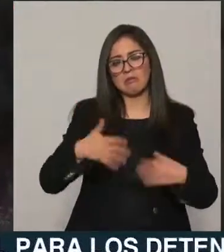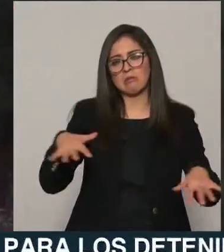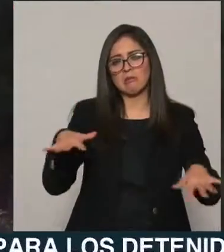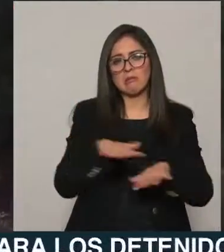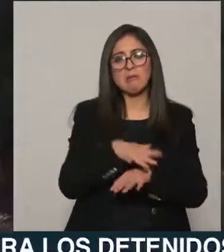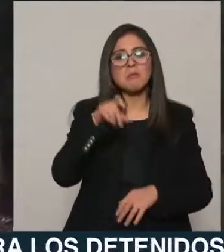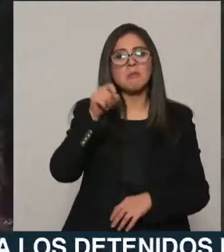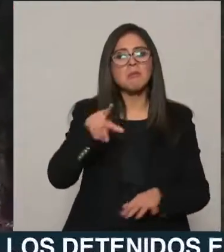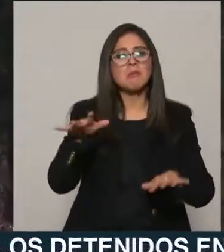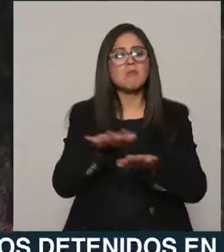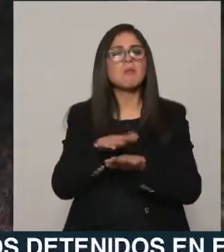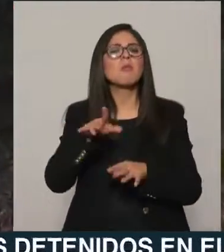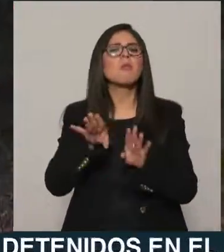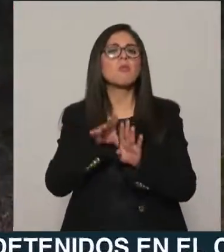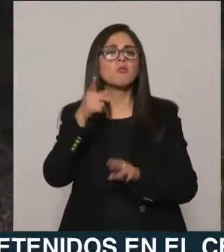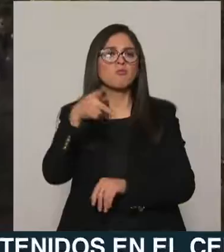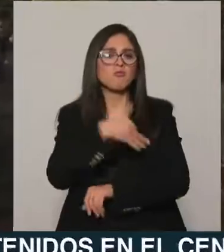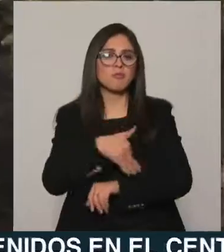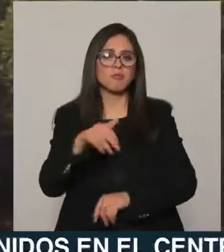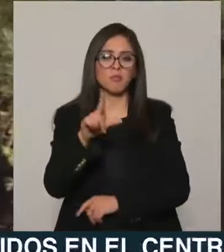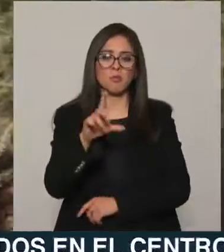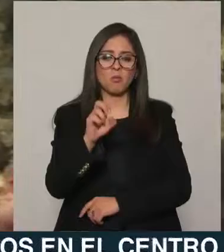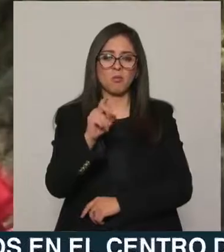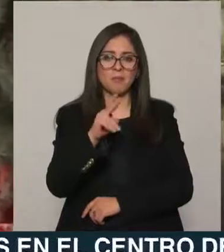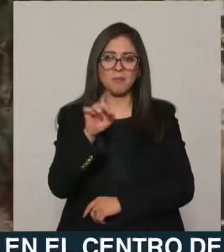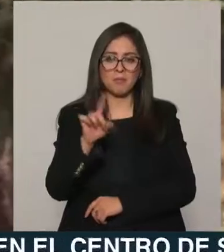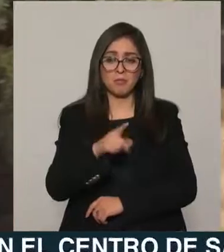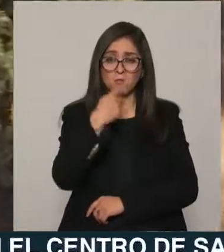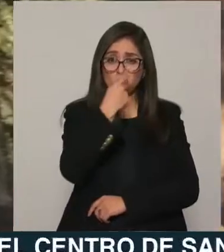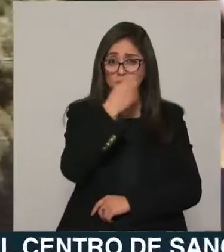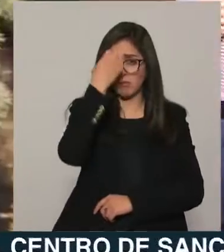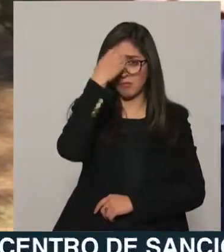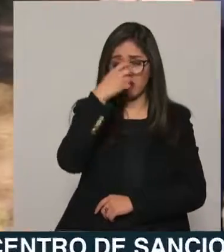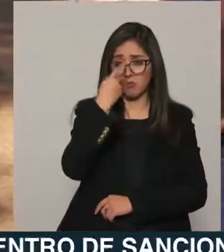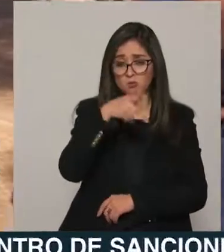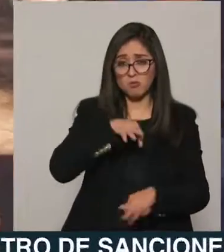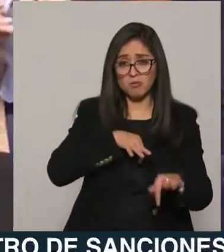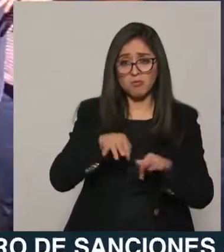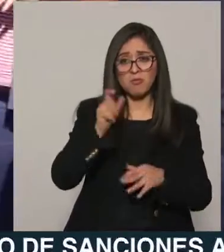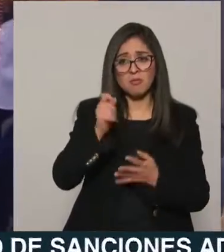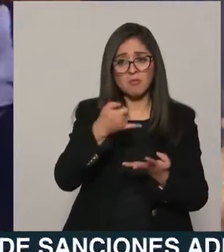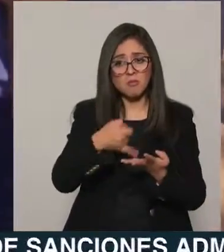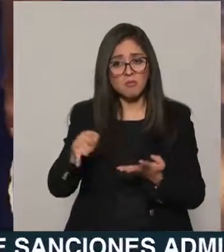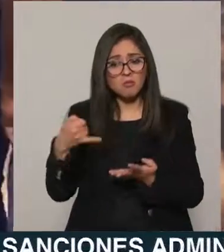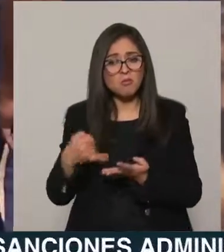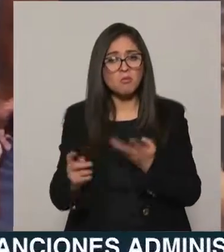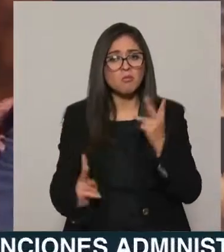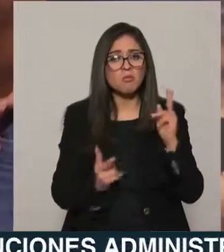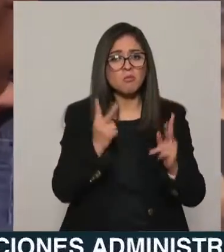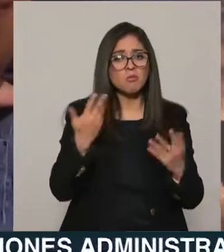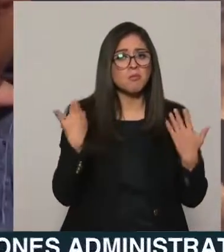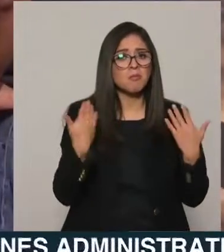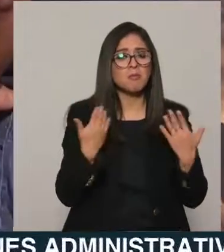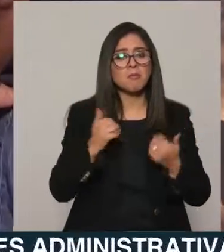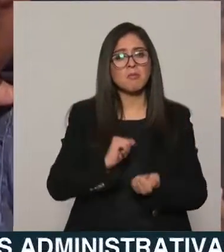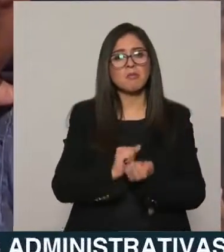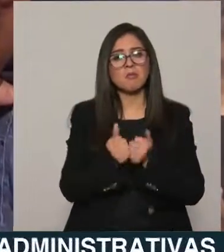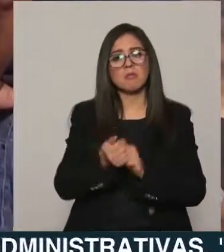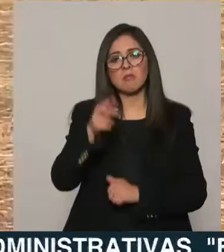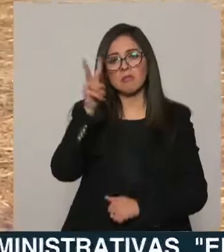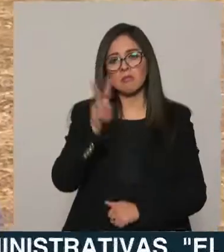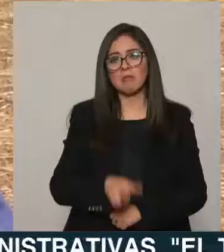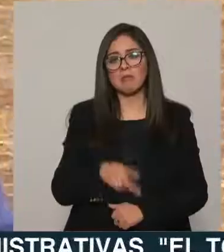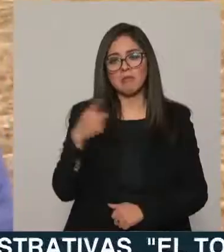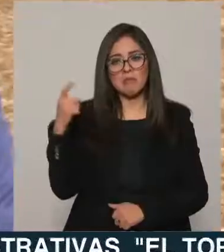es la excepción, pues aunque la experiencia y su trabajo les han brindado herramientas para que la siembra y la cosecha sean buenas, saben que eso conlleva un gran